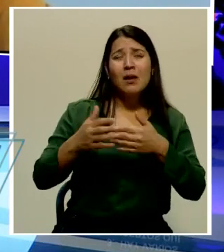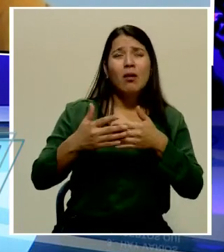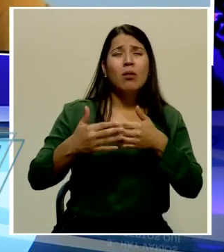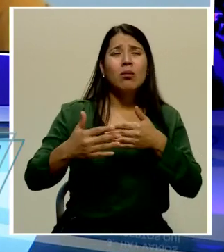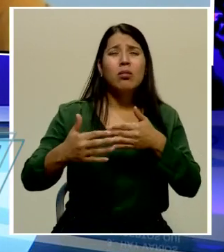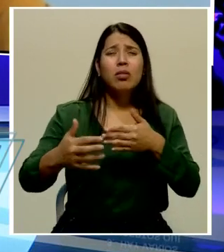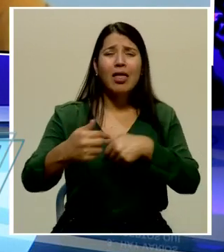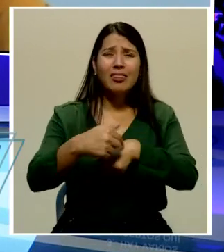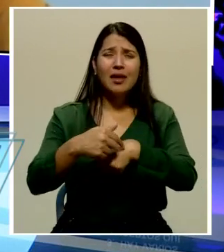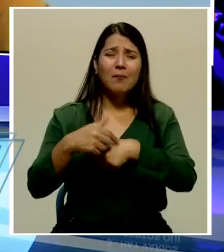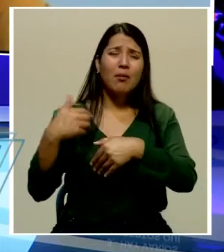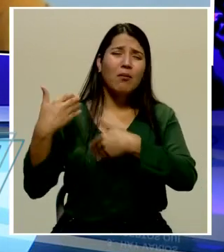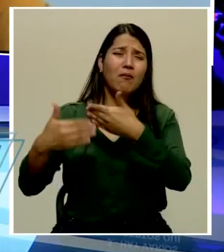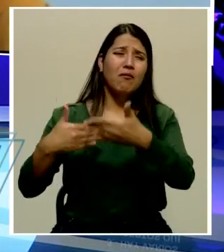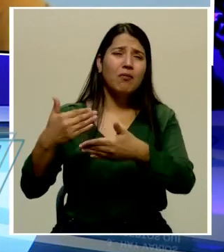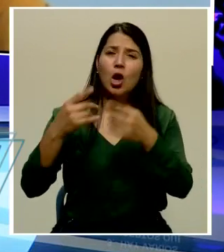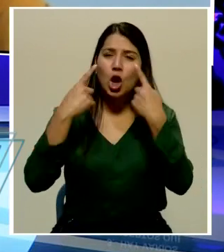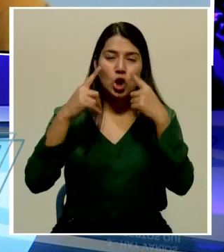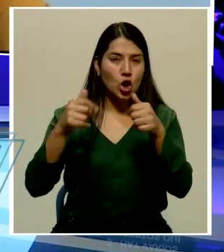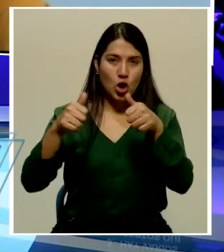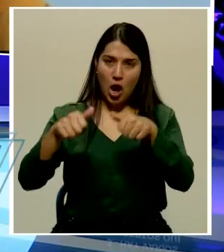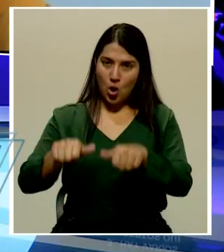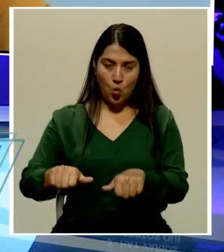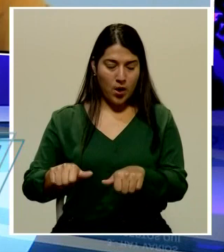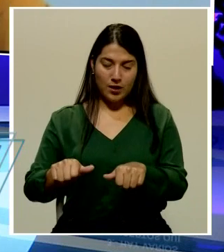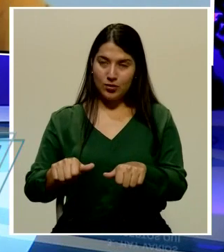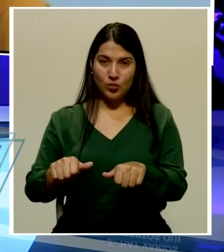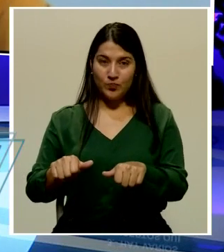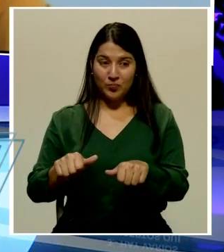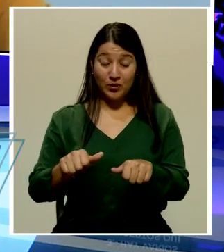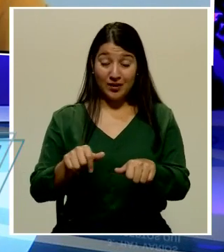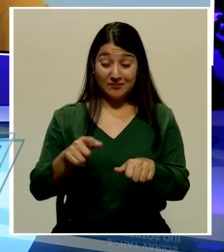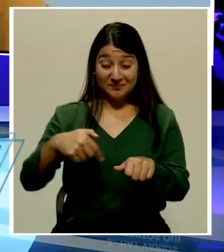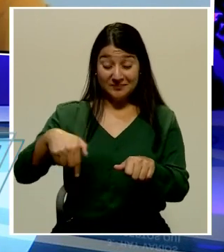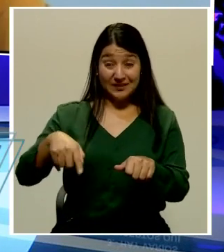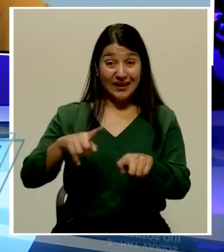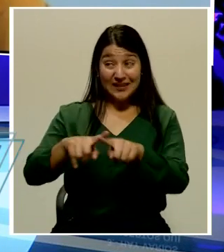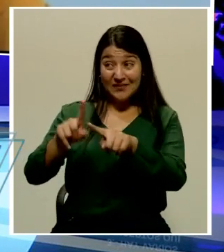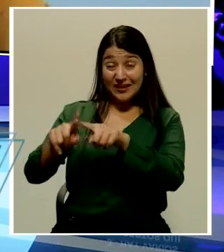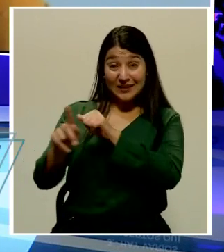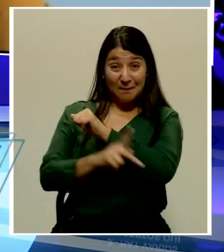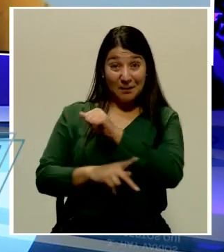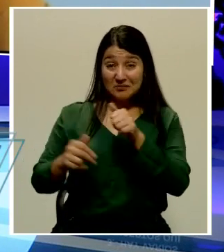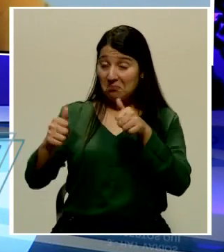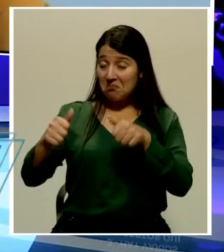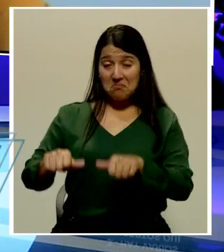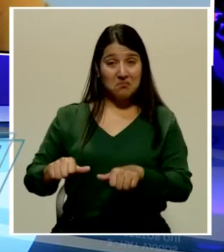consenso entre los diferentes países en ese sentido. Y surgen muchos tribunales